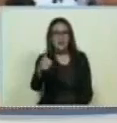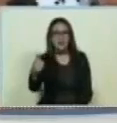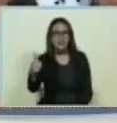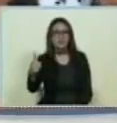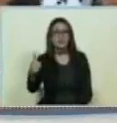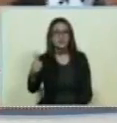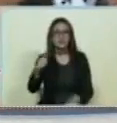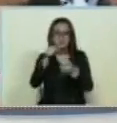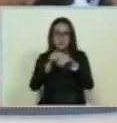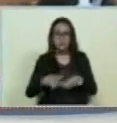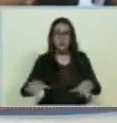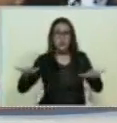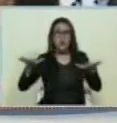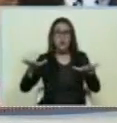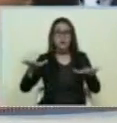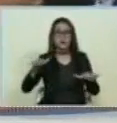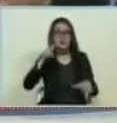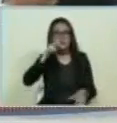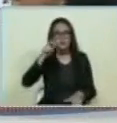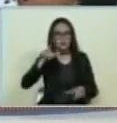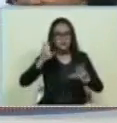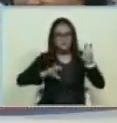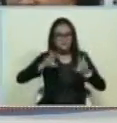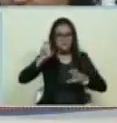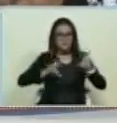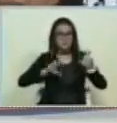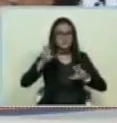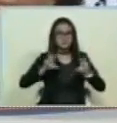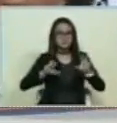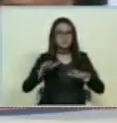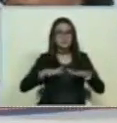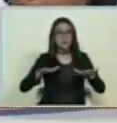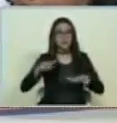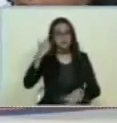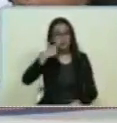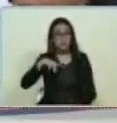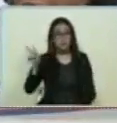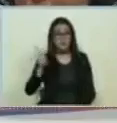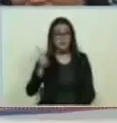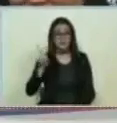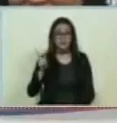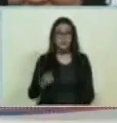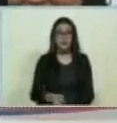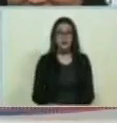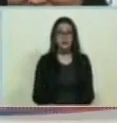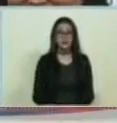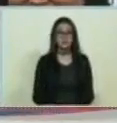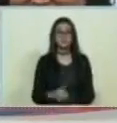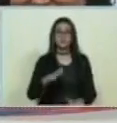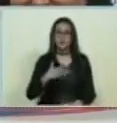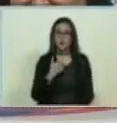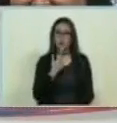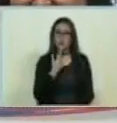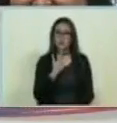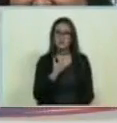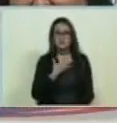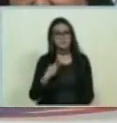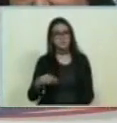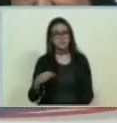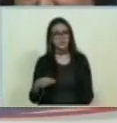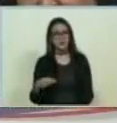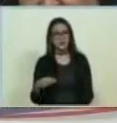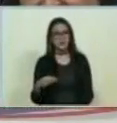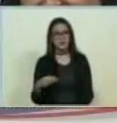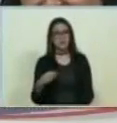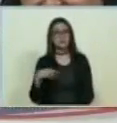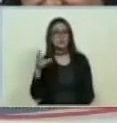identificaron en el despliegue de nuestros brigadistas y de nuestras brigadas del movimiento Somos Venezuela. Queremos decirle desde aquí, presidente,